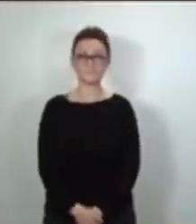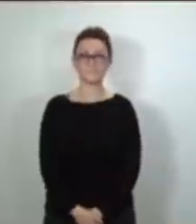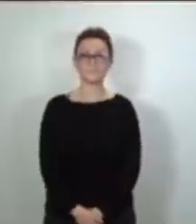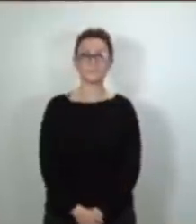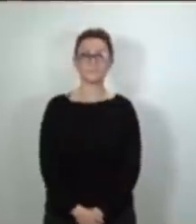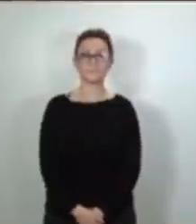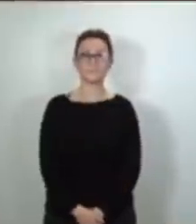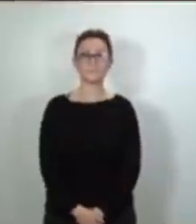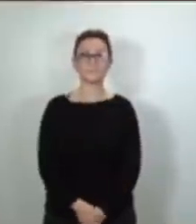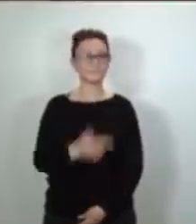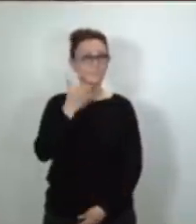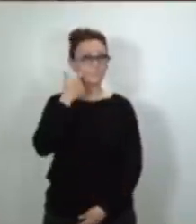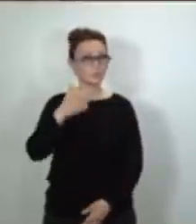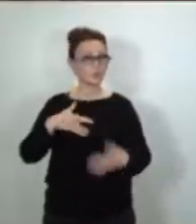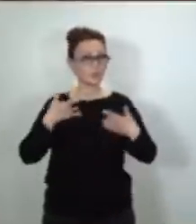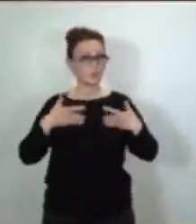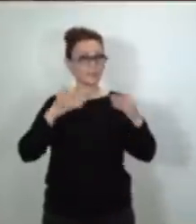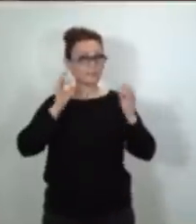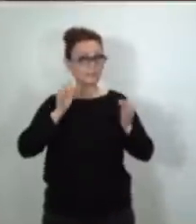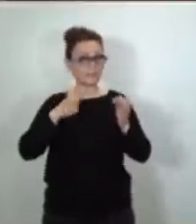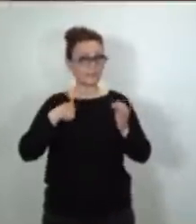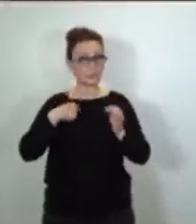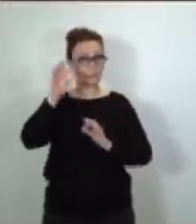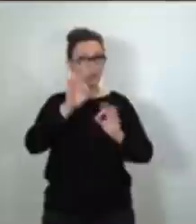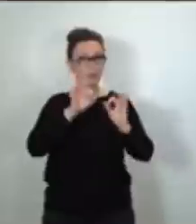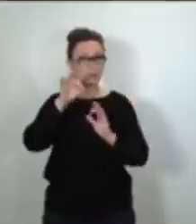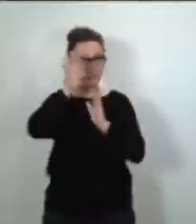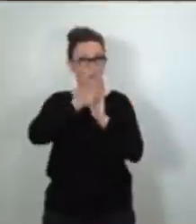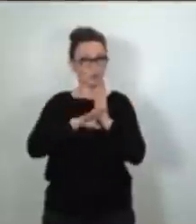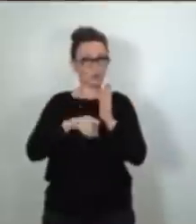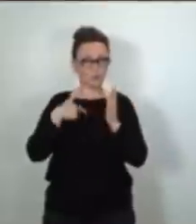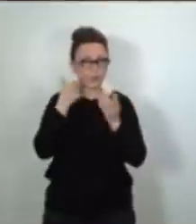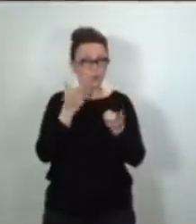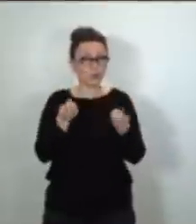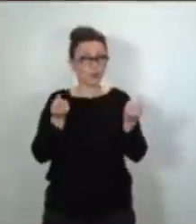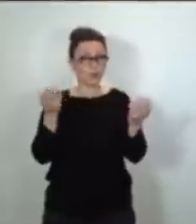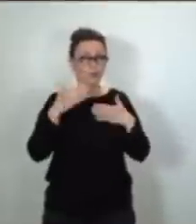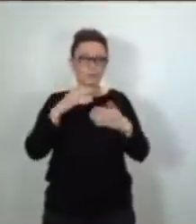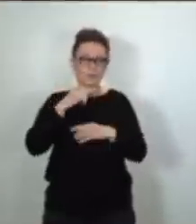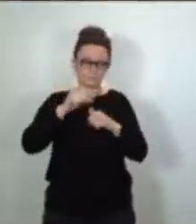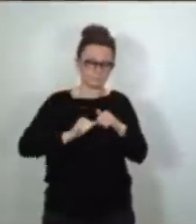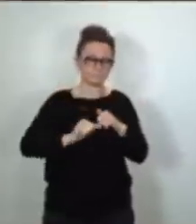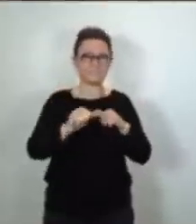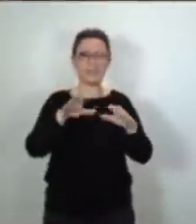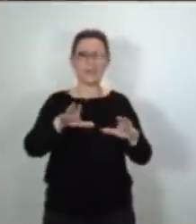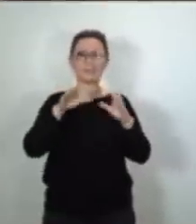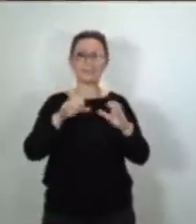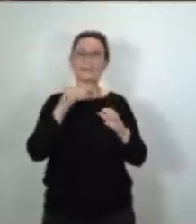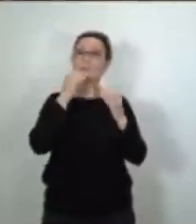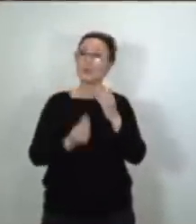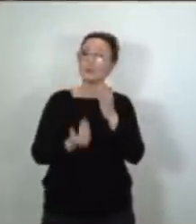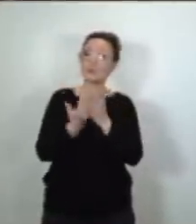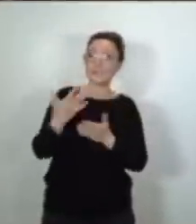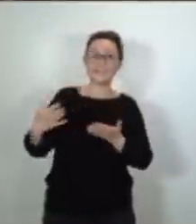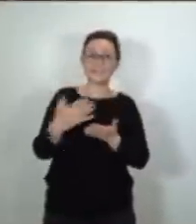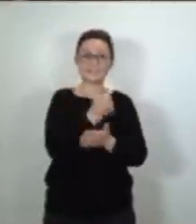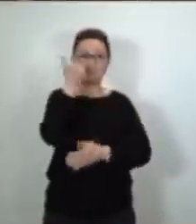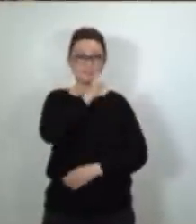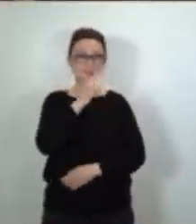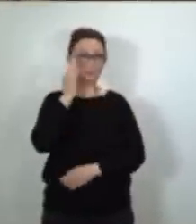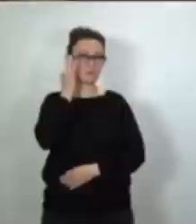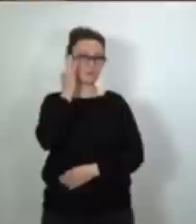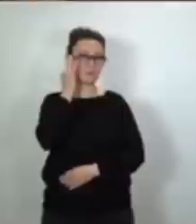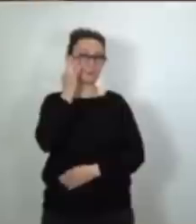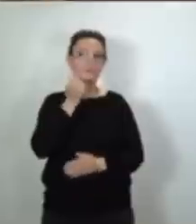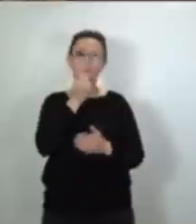Se nota que soy novata y no domino el protocolo, pero lo aprenderé. Buenos días a todos y a todas. Buenos